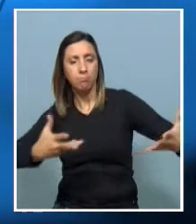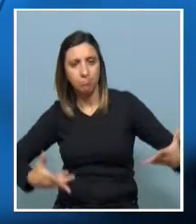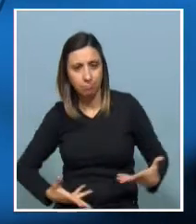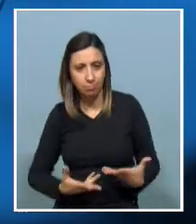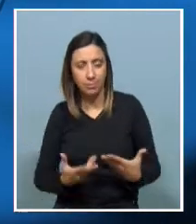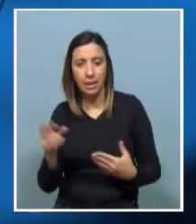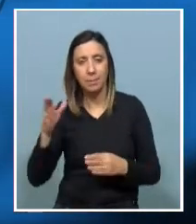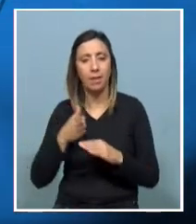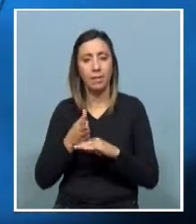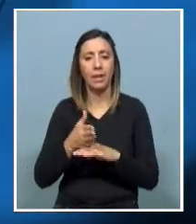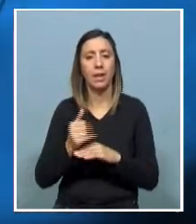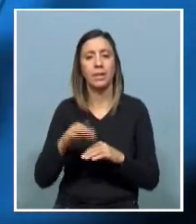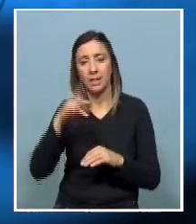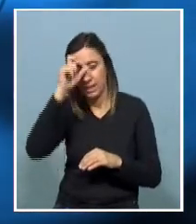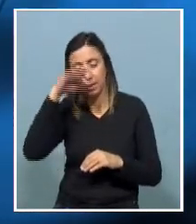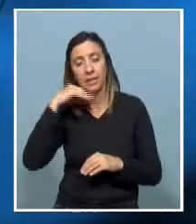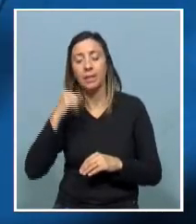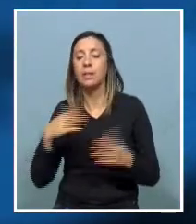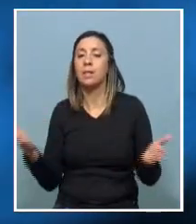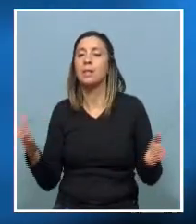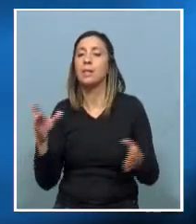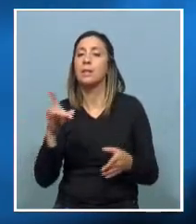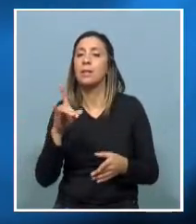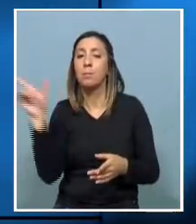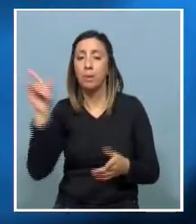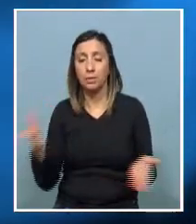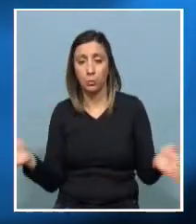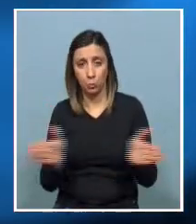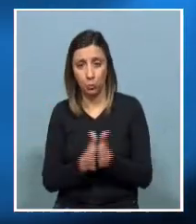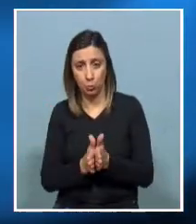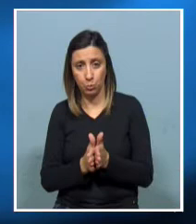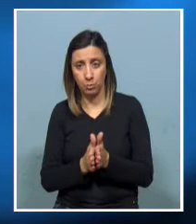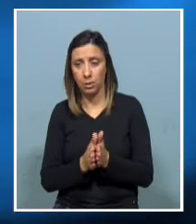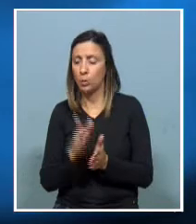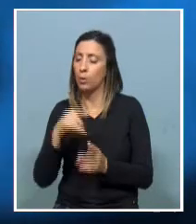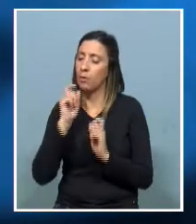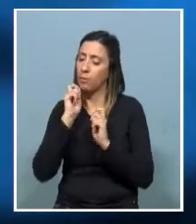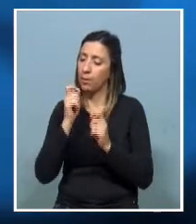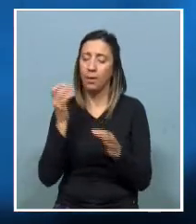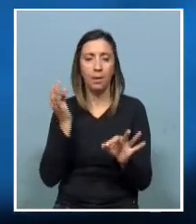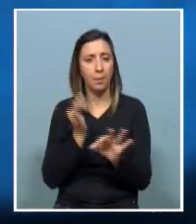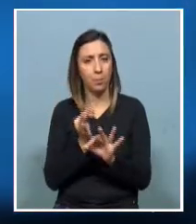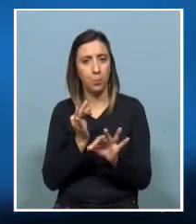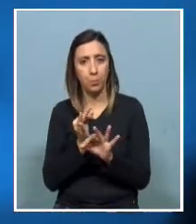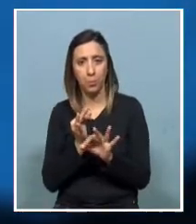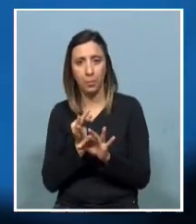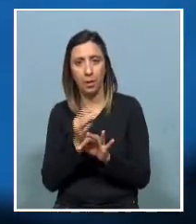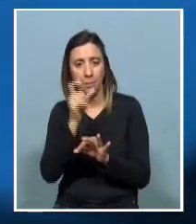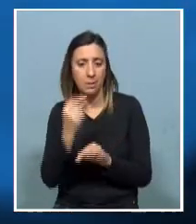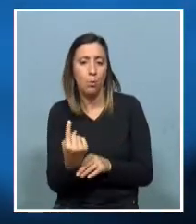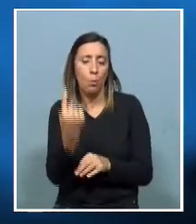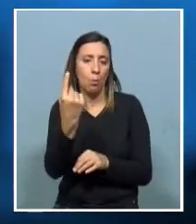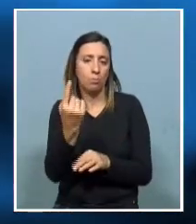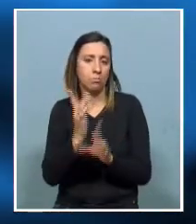la entrada de Merlo, en la Cañada de la Negra, la Escuela de las Naciones Unidas. Estuvimos con Felipe visitándola, una escuela de personal